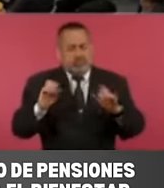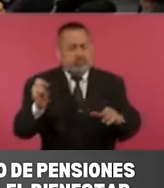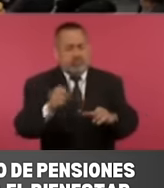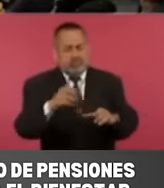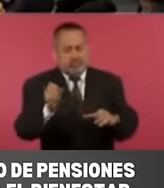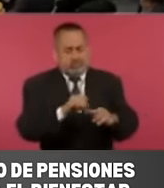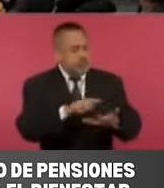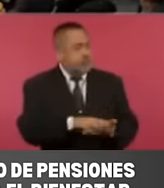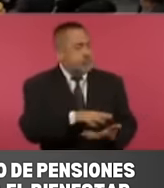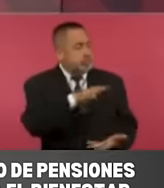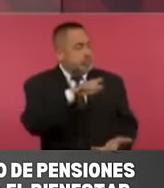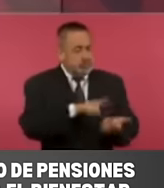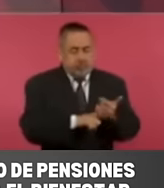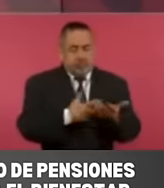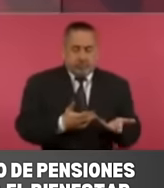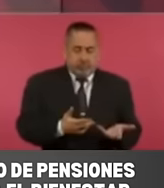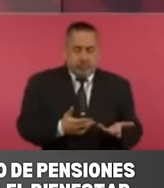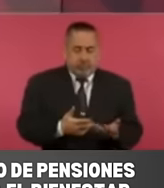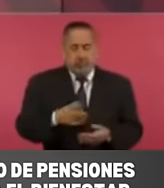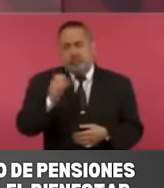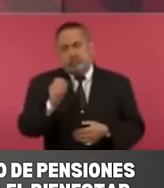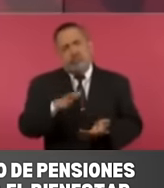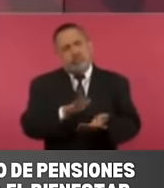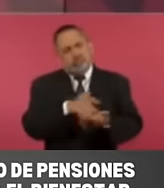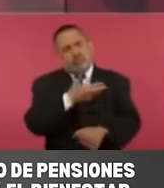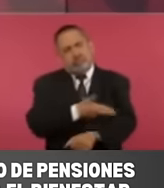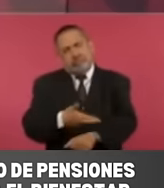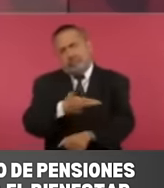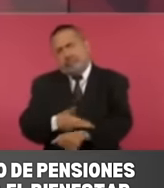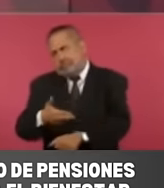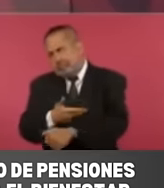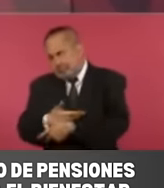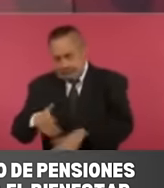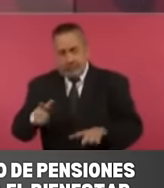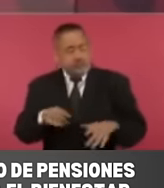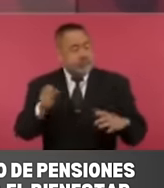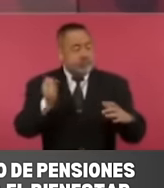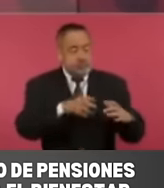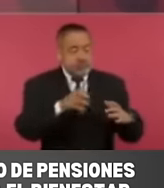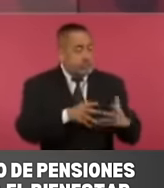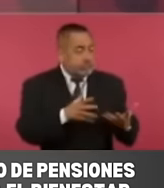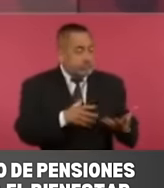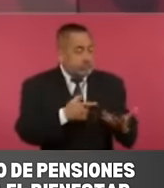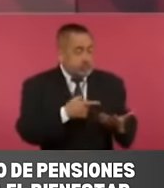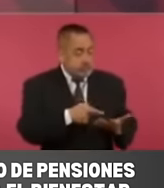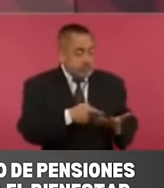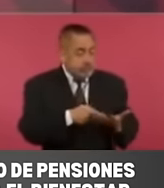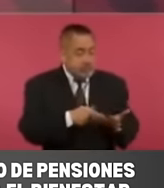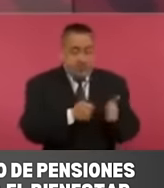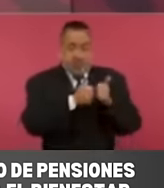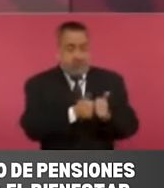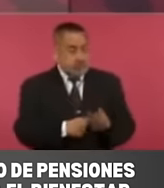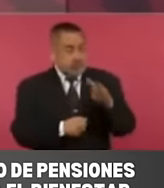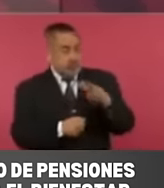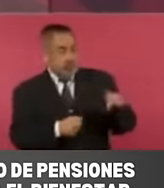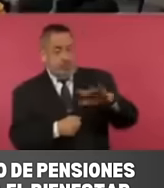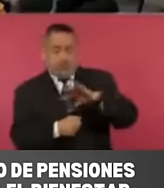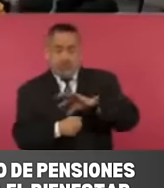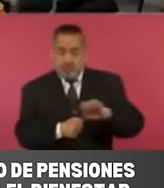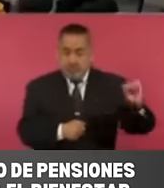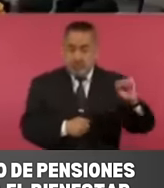y también por las burocracias y por todo, eso que no se lo queden las